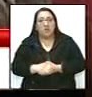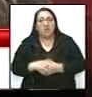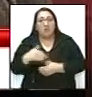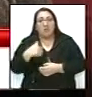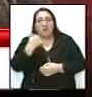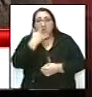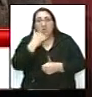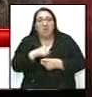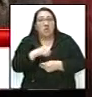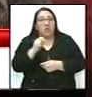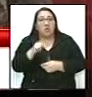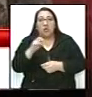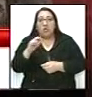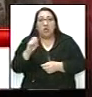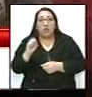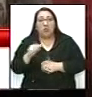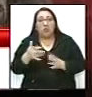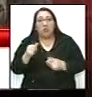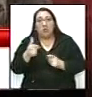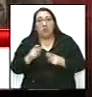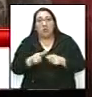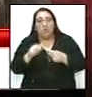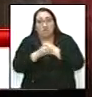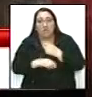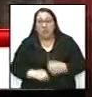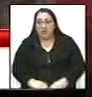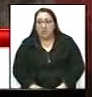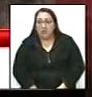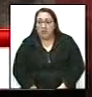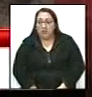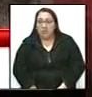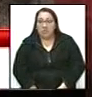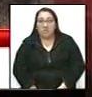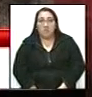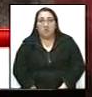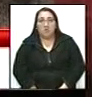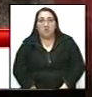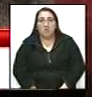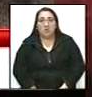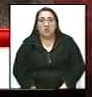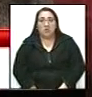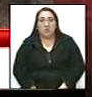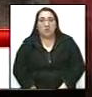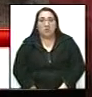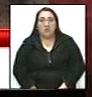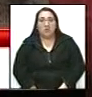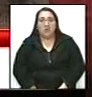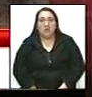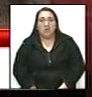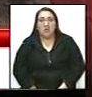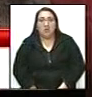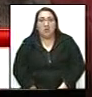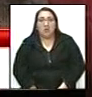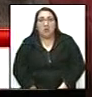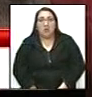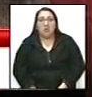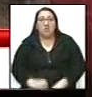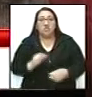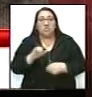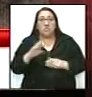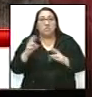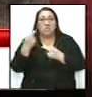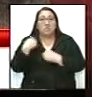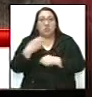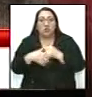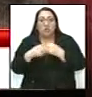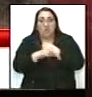lo mismo en el norte, en y en cualquier otro lugar del país. Y la subrepresentación que tenemos también en el sur y en todos los lugares del país, creo que